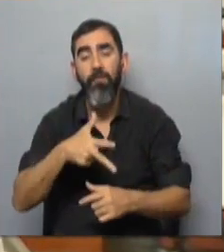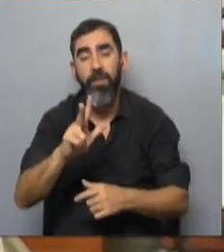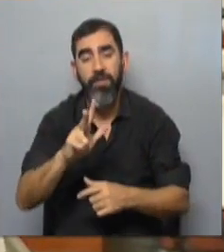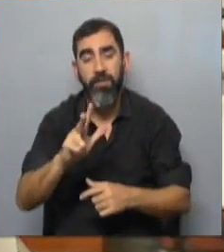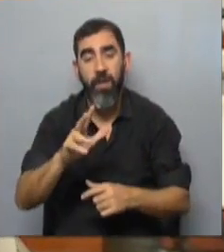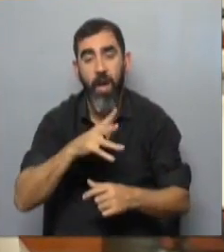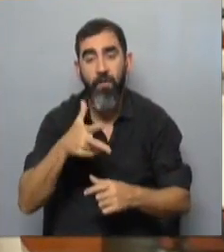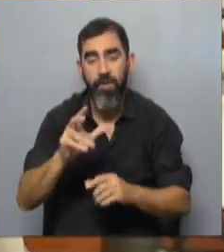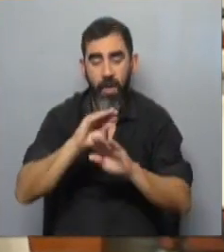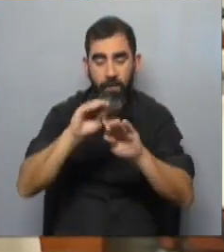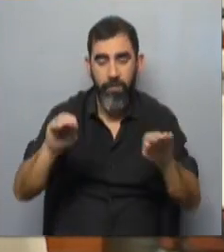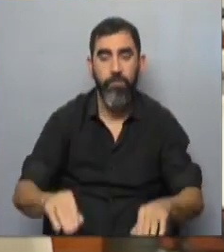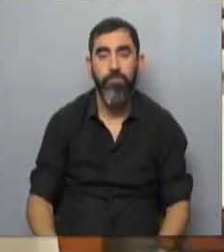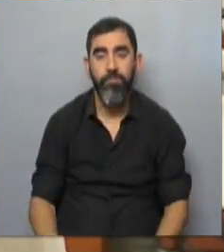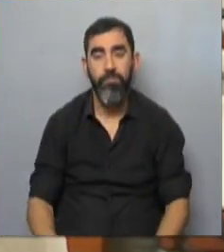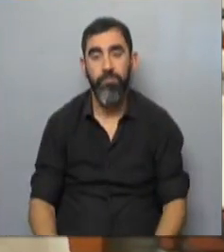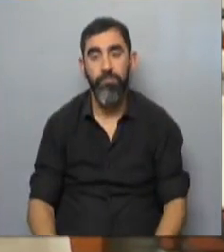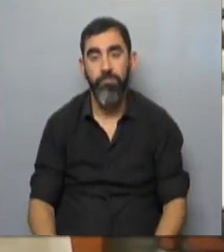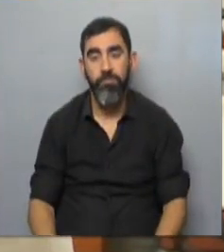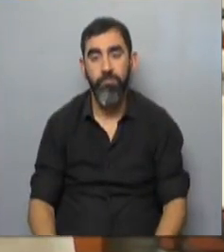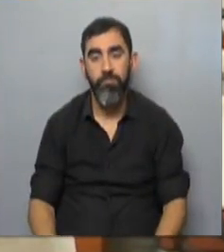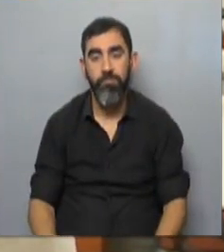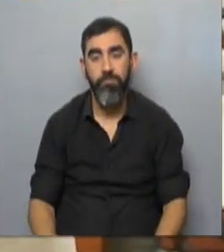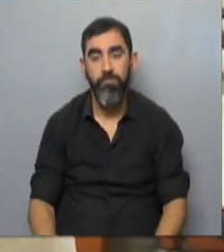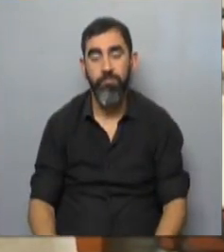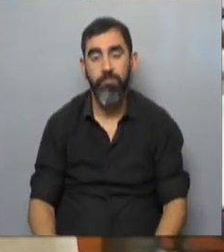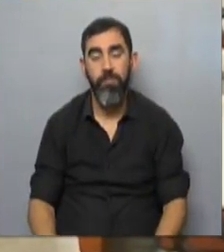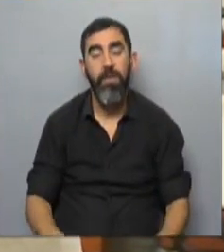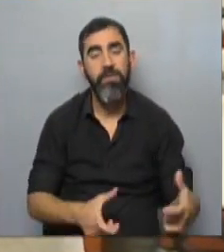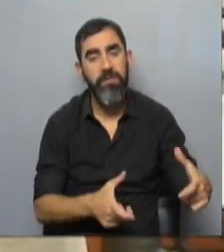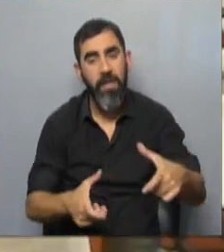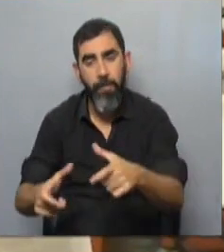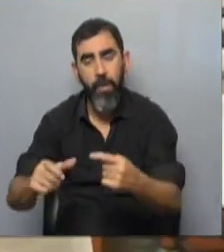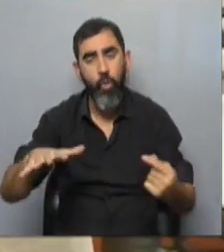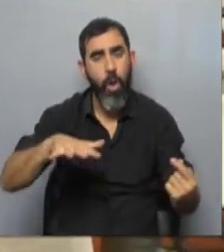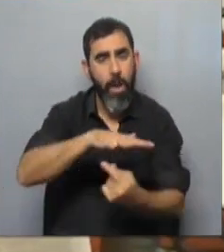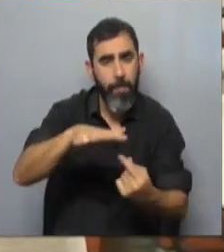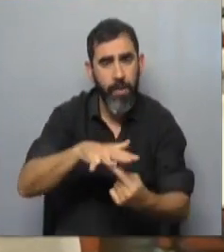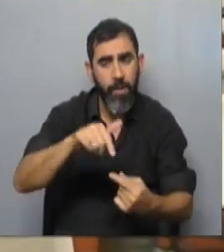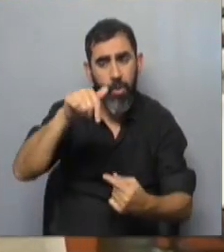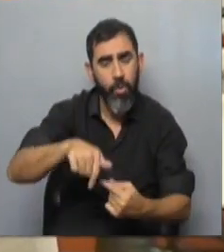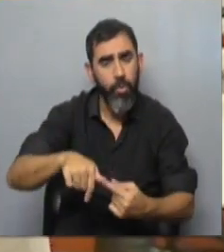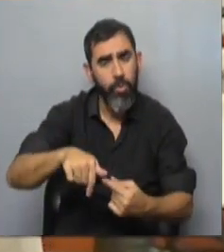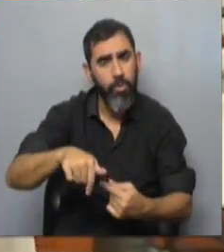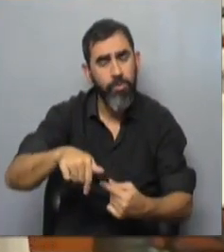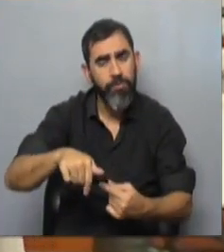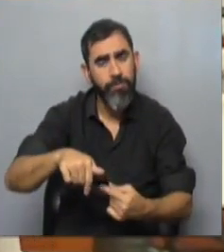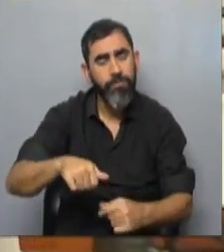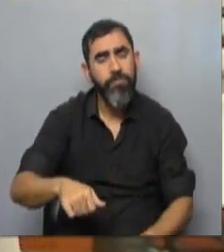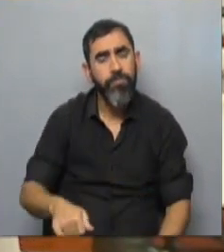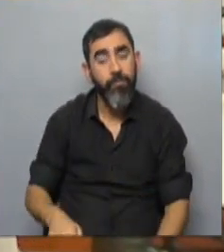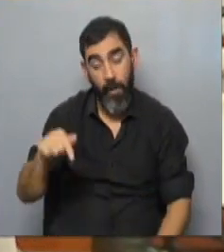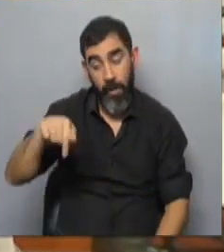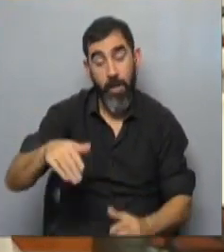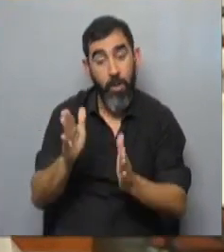cuanto tengamos la vamos a estar comunicando. Esto, el saneamiento, el medio ambiente, hoy justo aquí